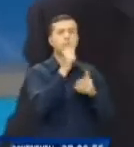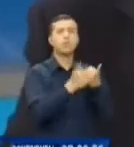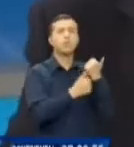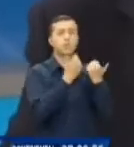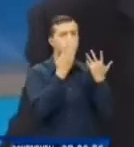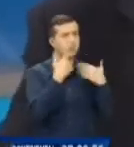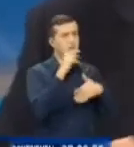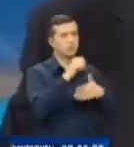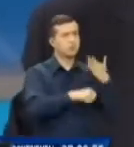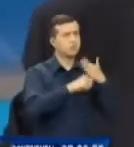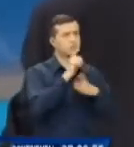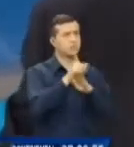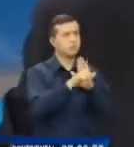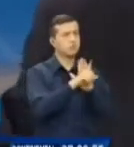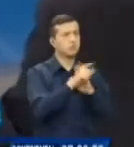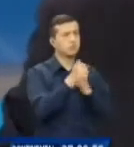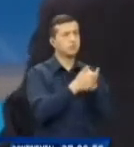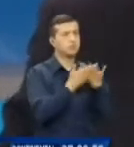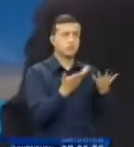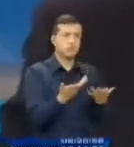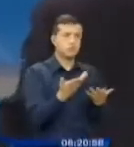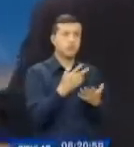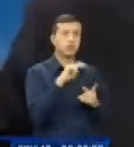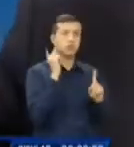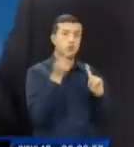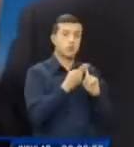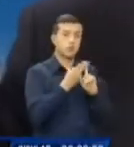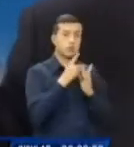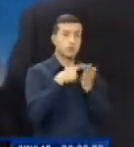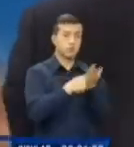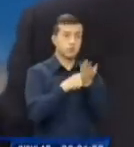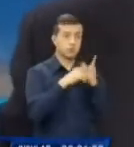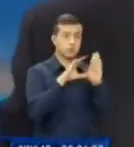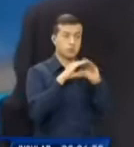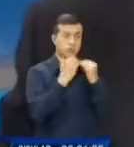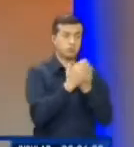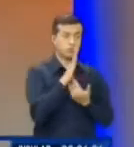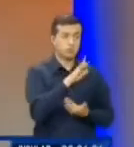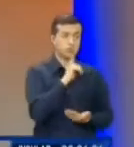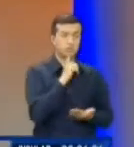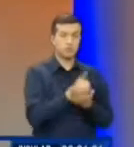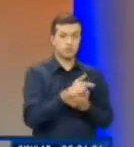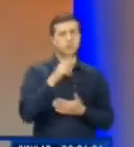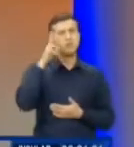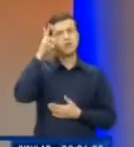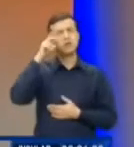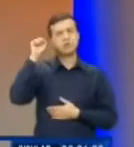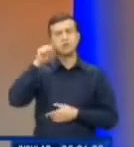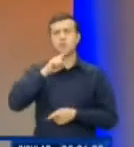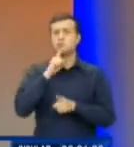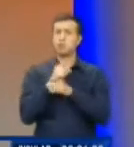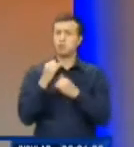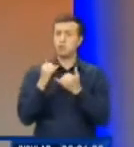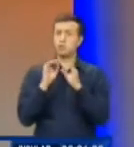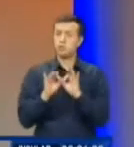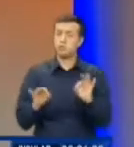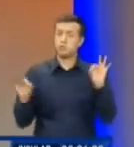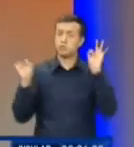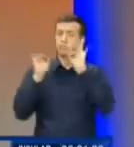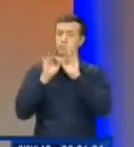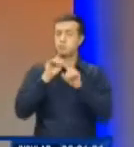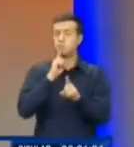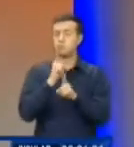a aprobar esta ley bueno por lo menos en segundo debate de la comisión está contemplado yo creo que hay una mirada importante carlos